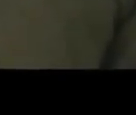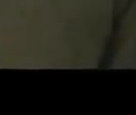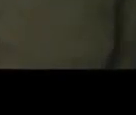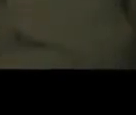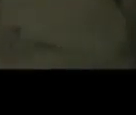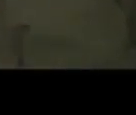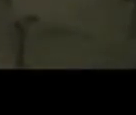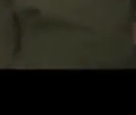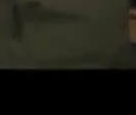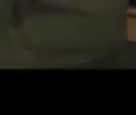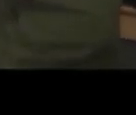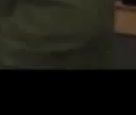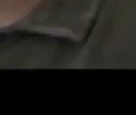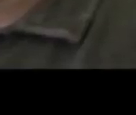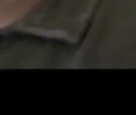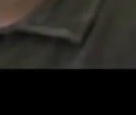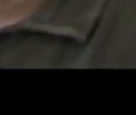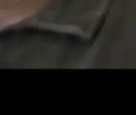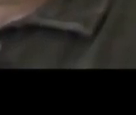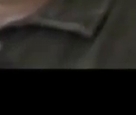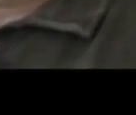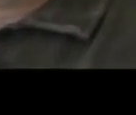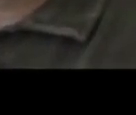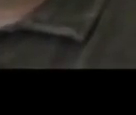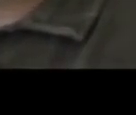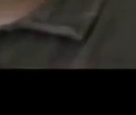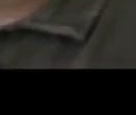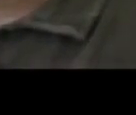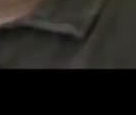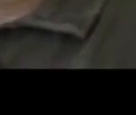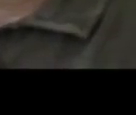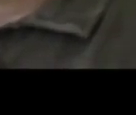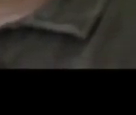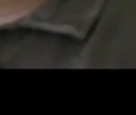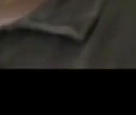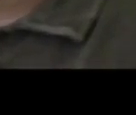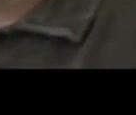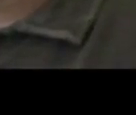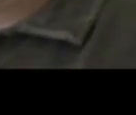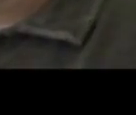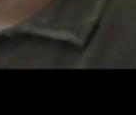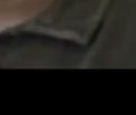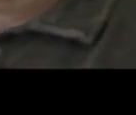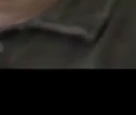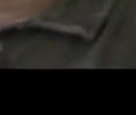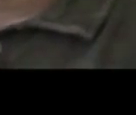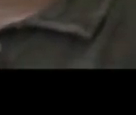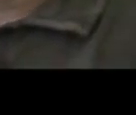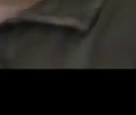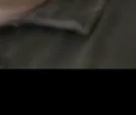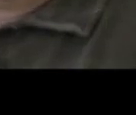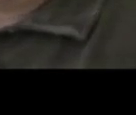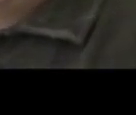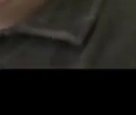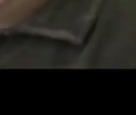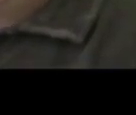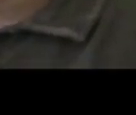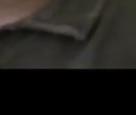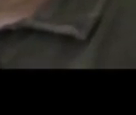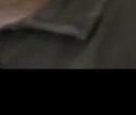El consumidor solo tiene la libertad de decidir si quiere tener la impresora en casa o no. Pero la oferta con la que se encuentra es como